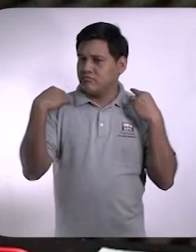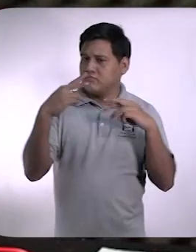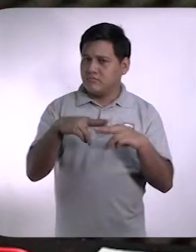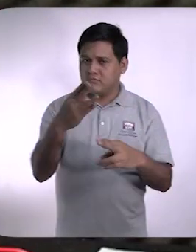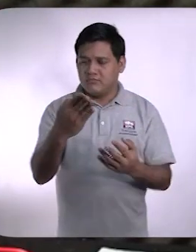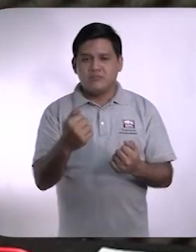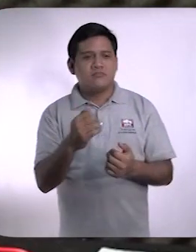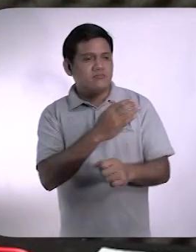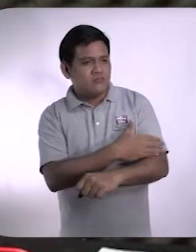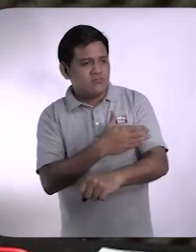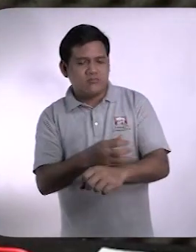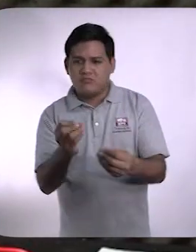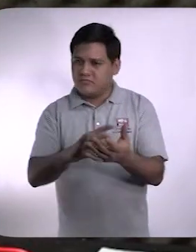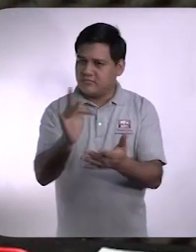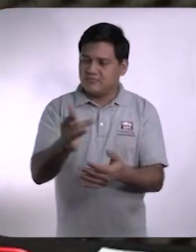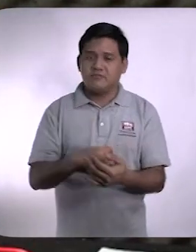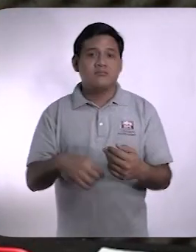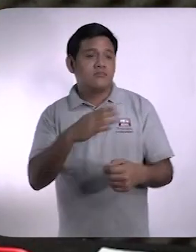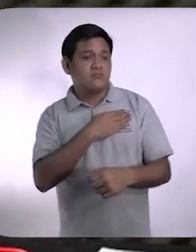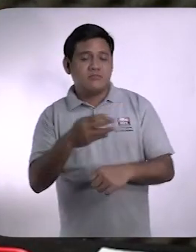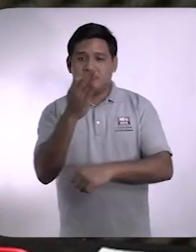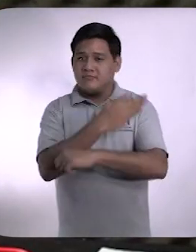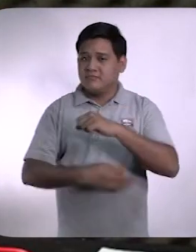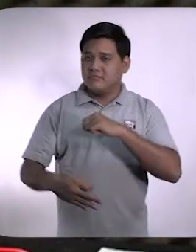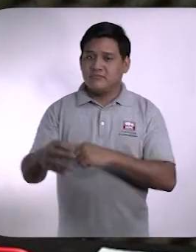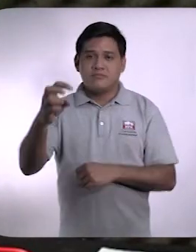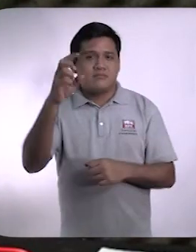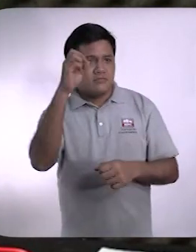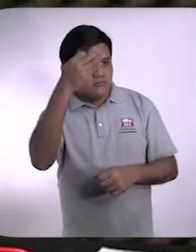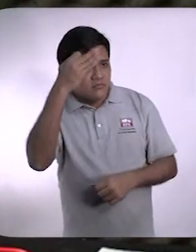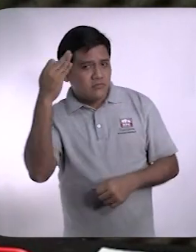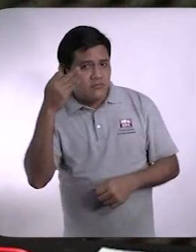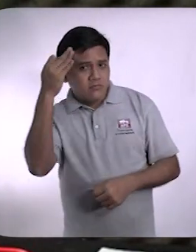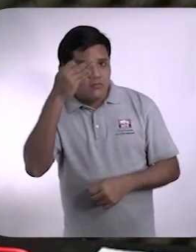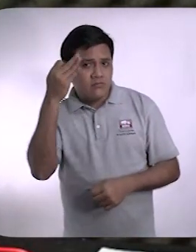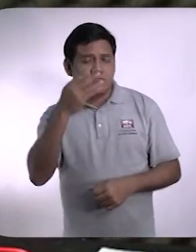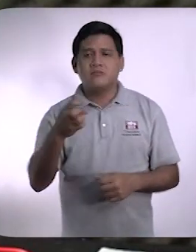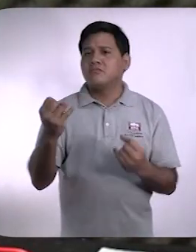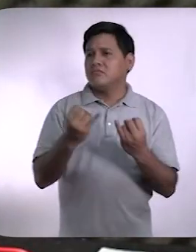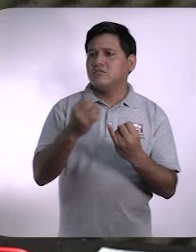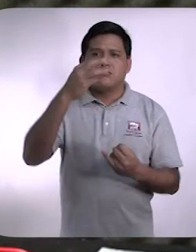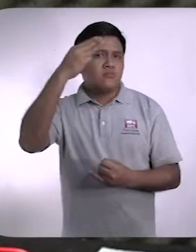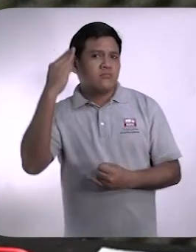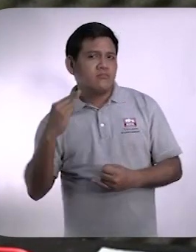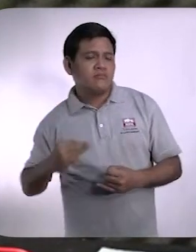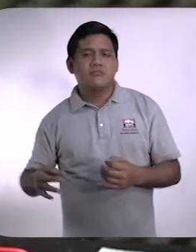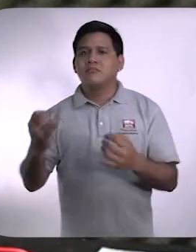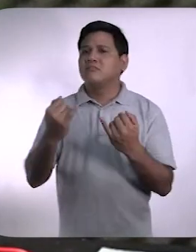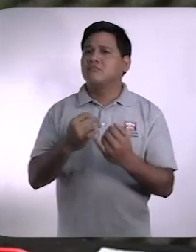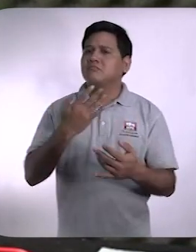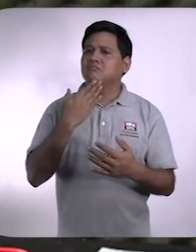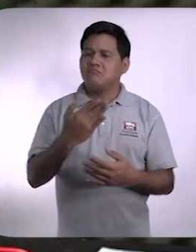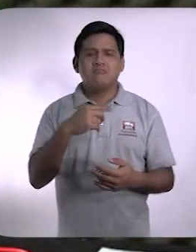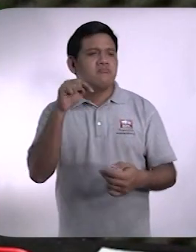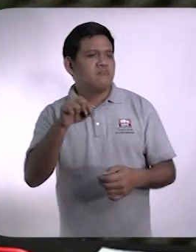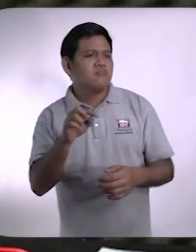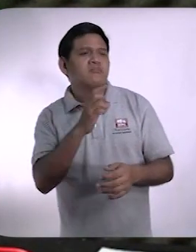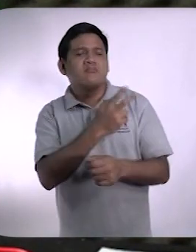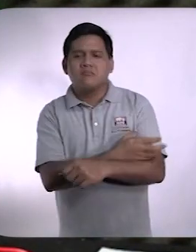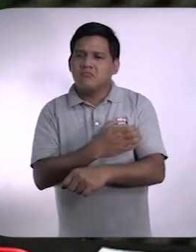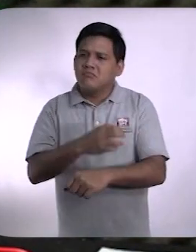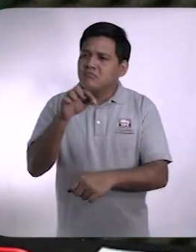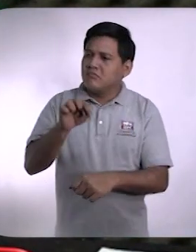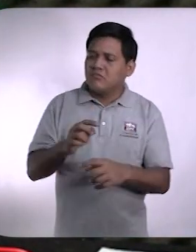buenas tardes, Marta, Félix. Como siempre, es un placer estar de nueva cuenta con ustedes para abordar estos temas